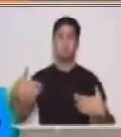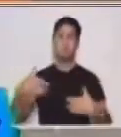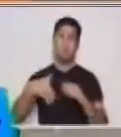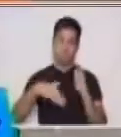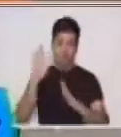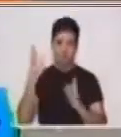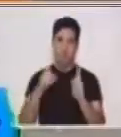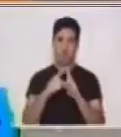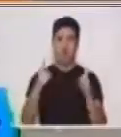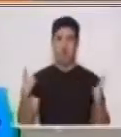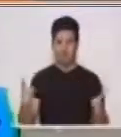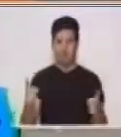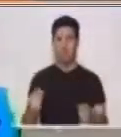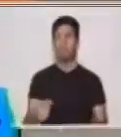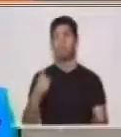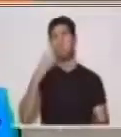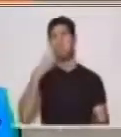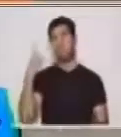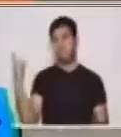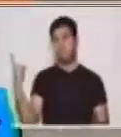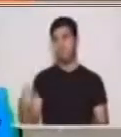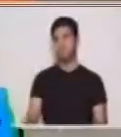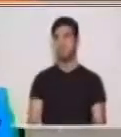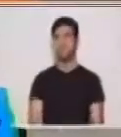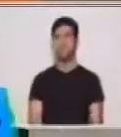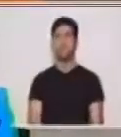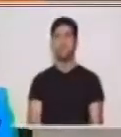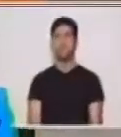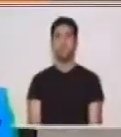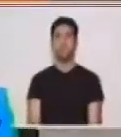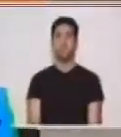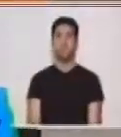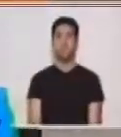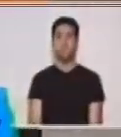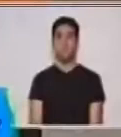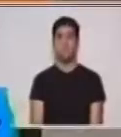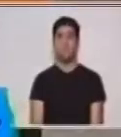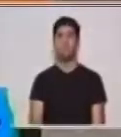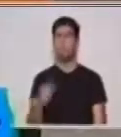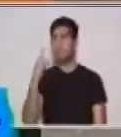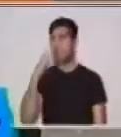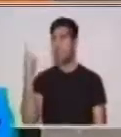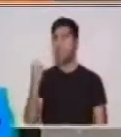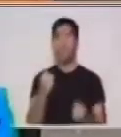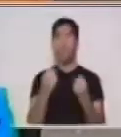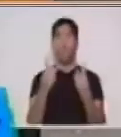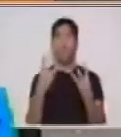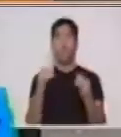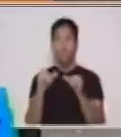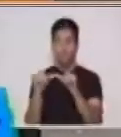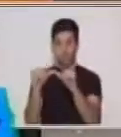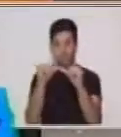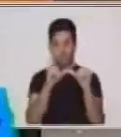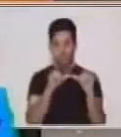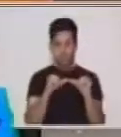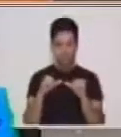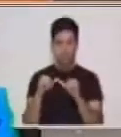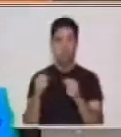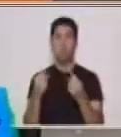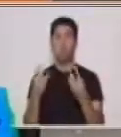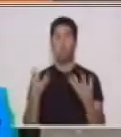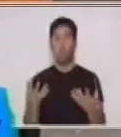pequeños. Entonces, vamos a ver cuánto tienen que medir estos otros